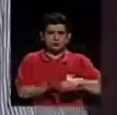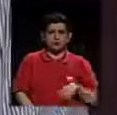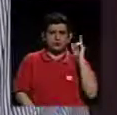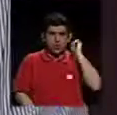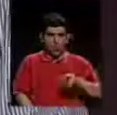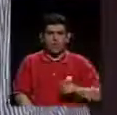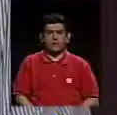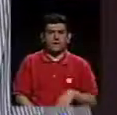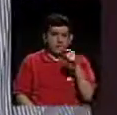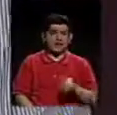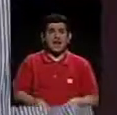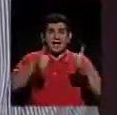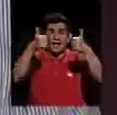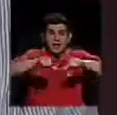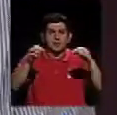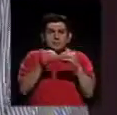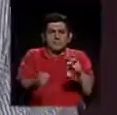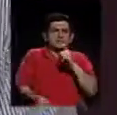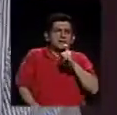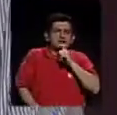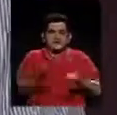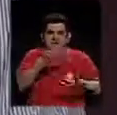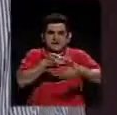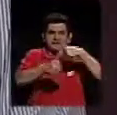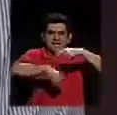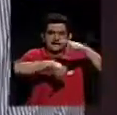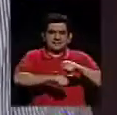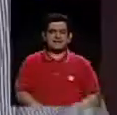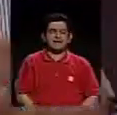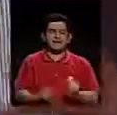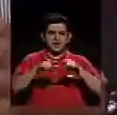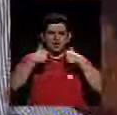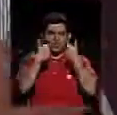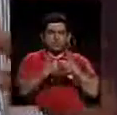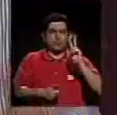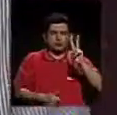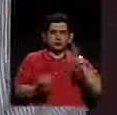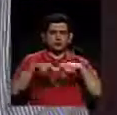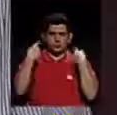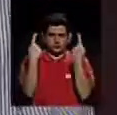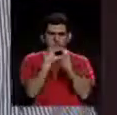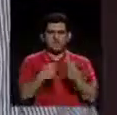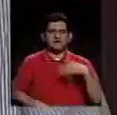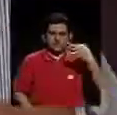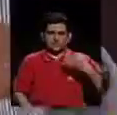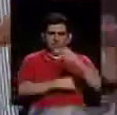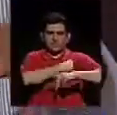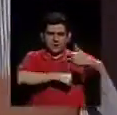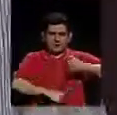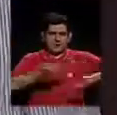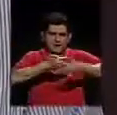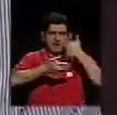unos consensos que son todavía más difíciles que los que se alcanzaban en la época del bipartidismo formal que tenía el país, aun cuando